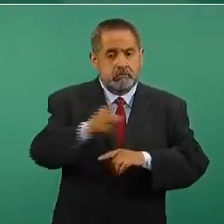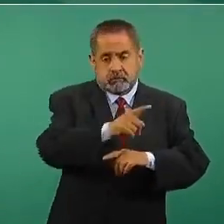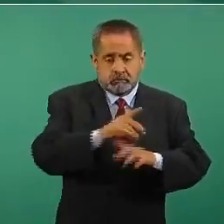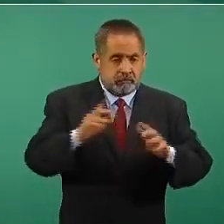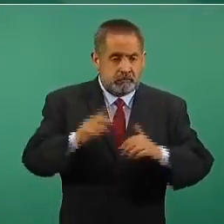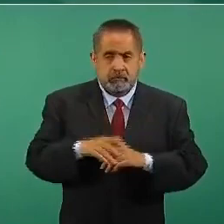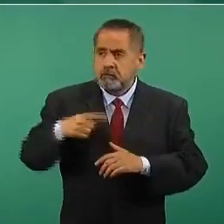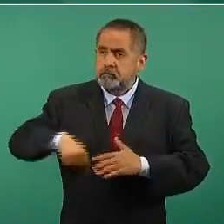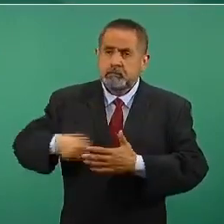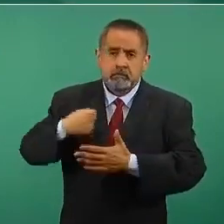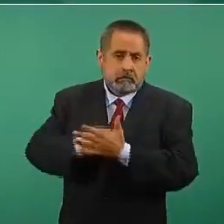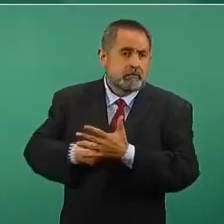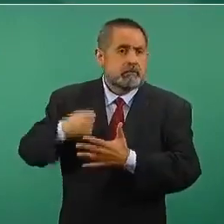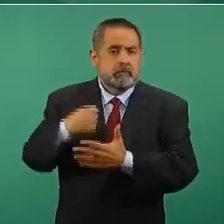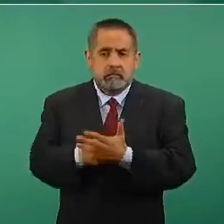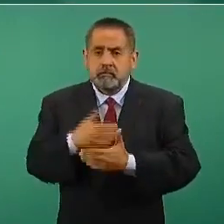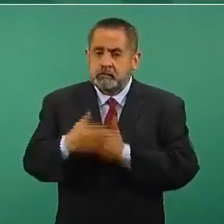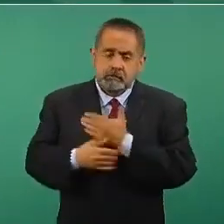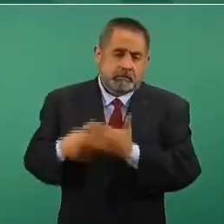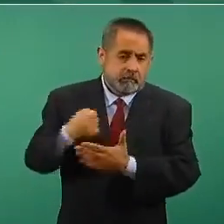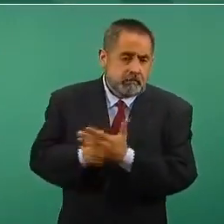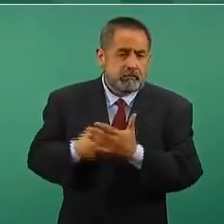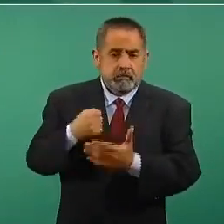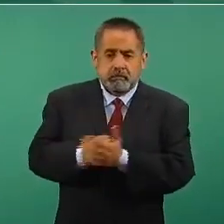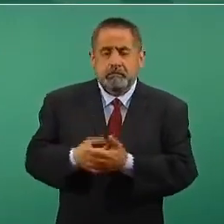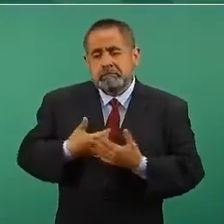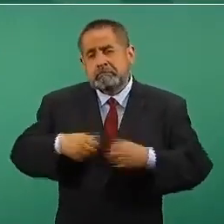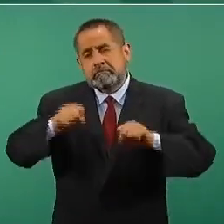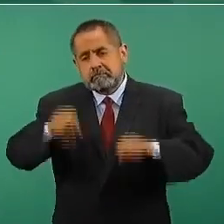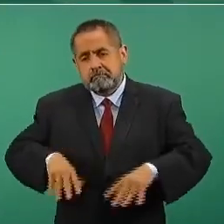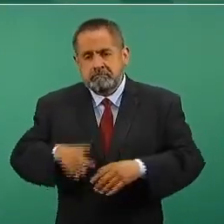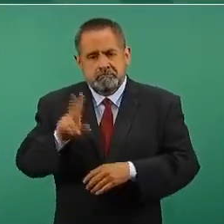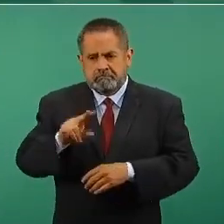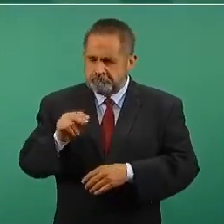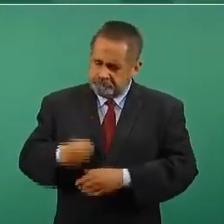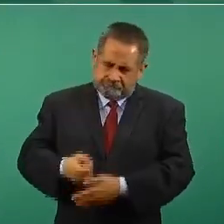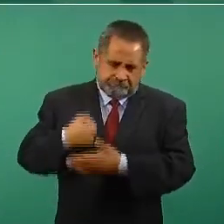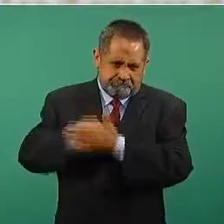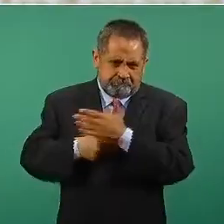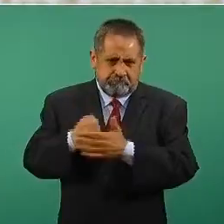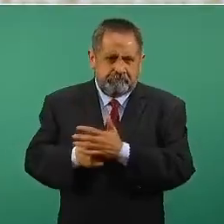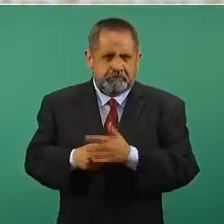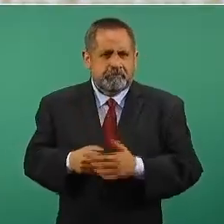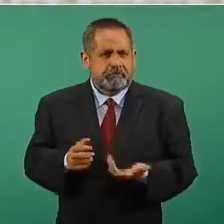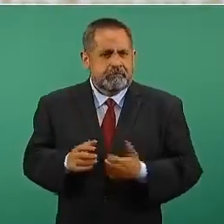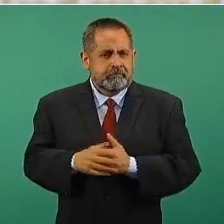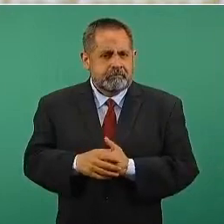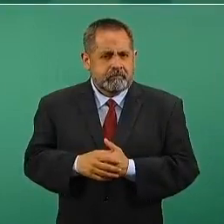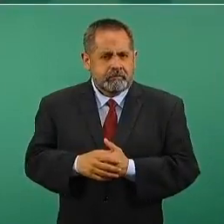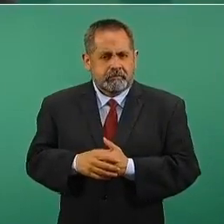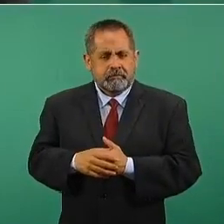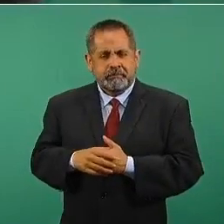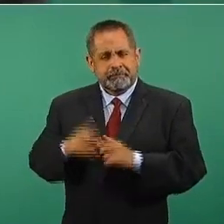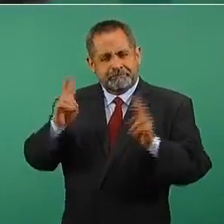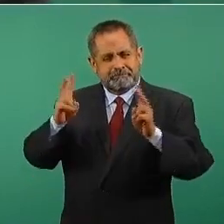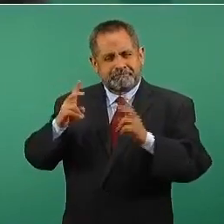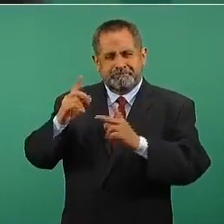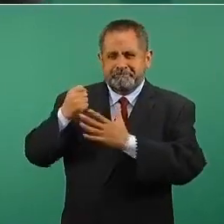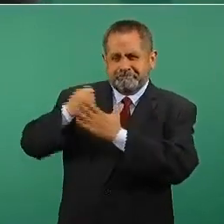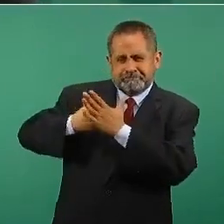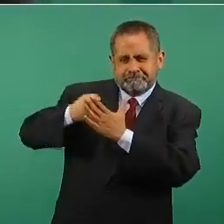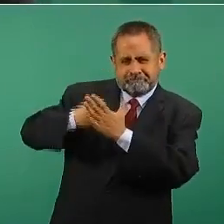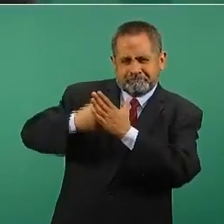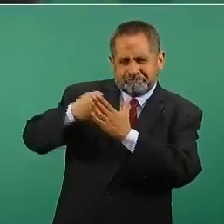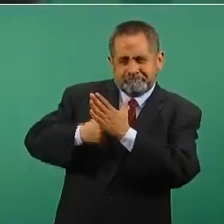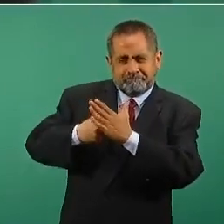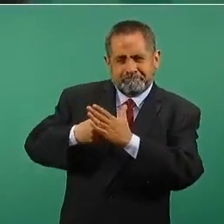y luchar y luchar y luchar y no dejar de luchar. Lucha, lucha, lucha, no dejes de luchar